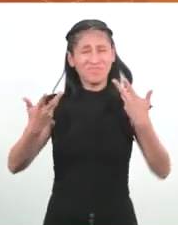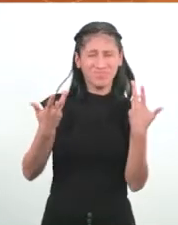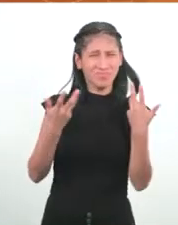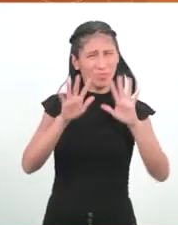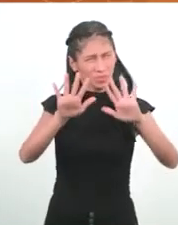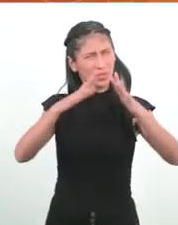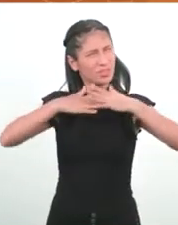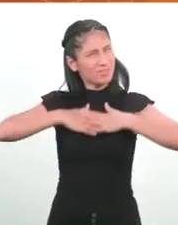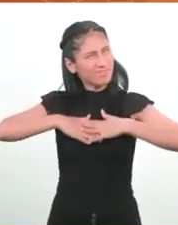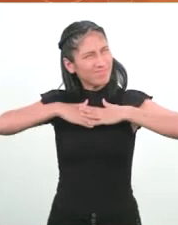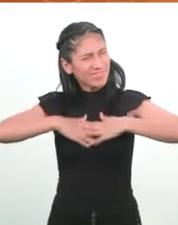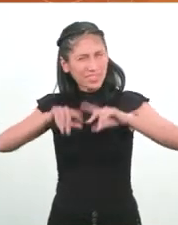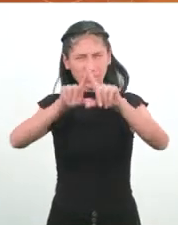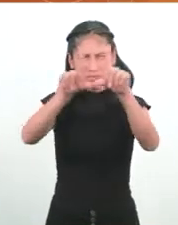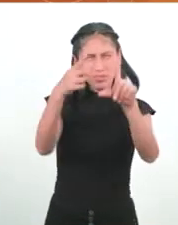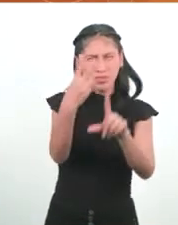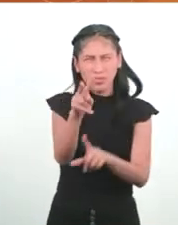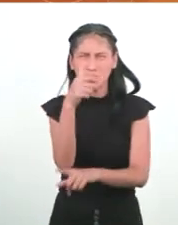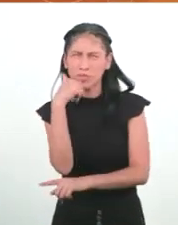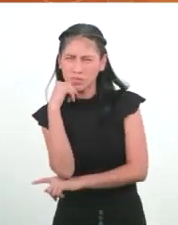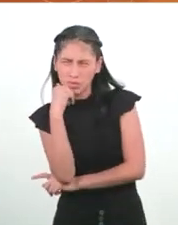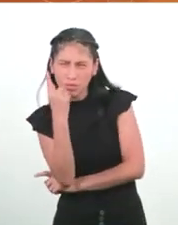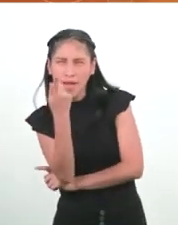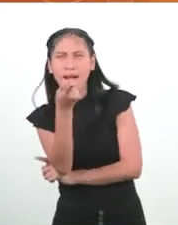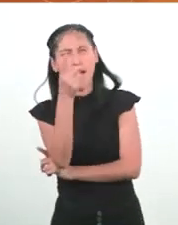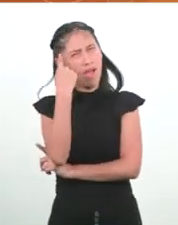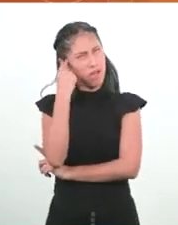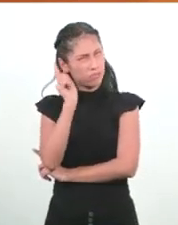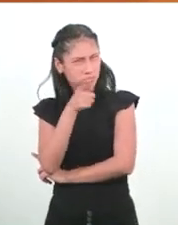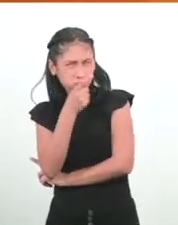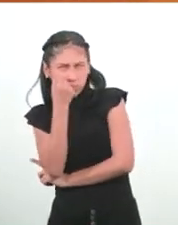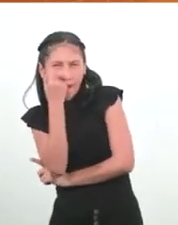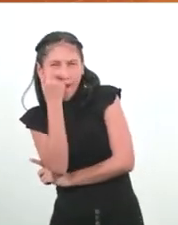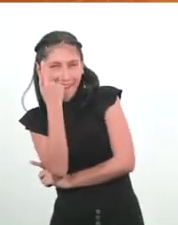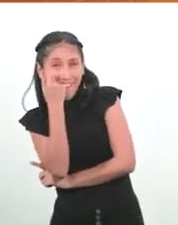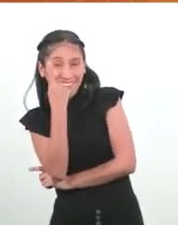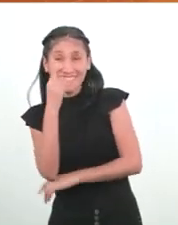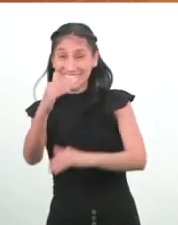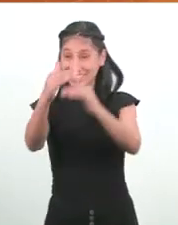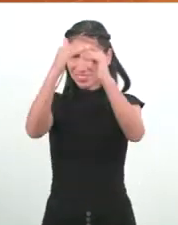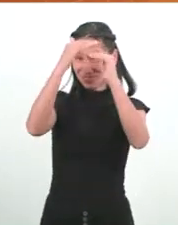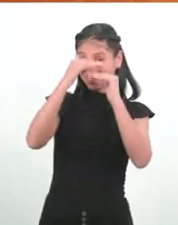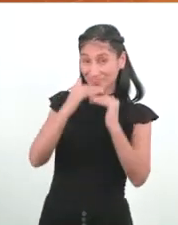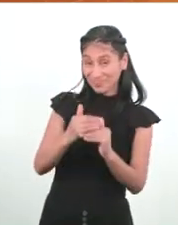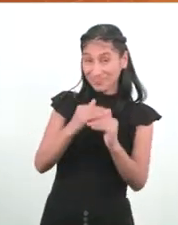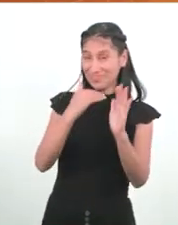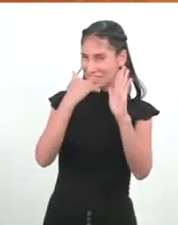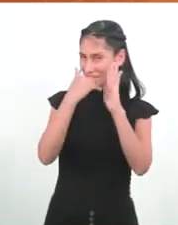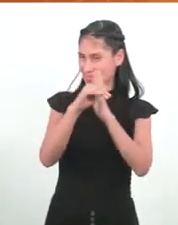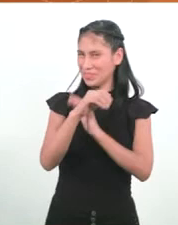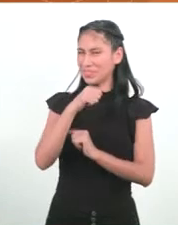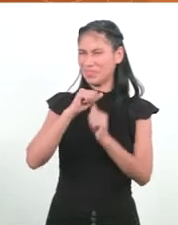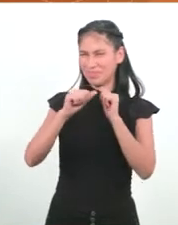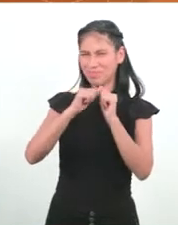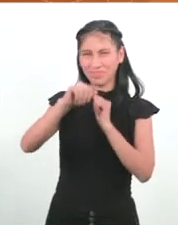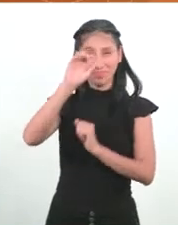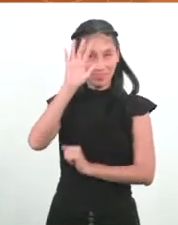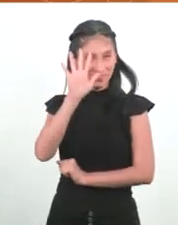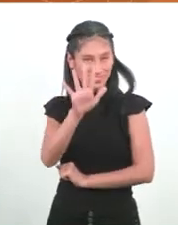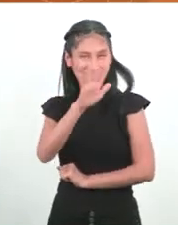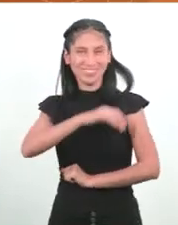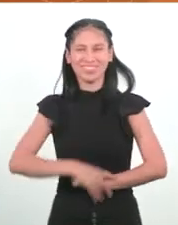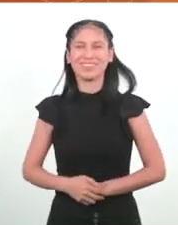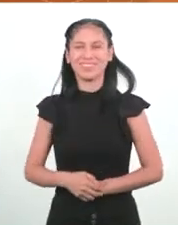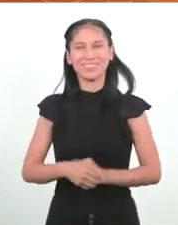parte. Esfuérzate por comprender el punto de vista que tiene. Llegamos a la mitad de este ranking de